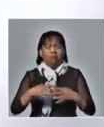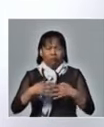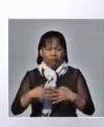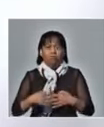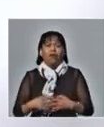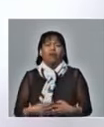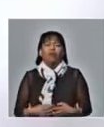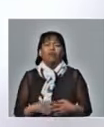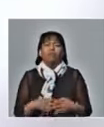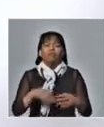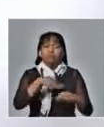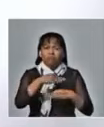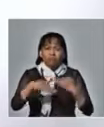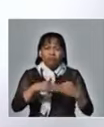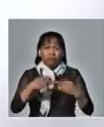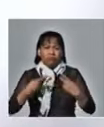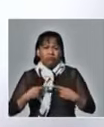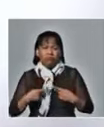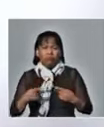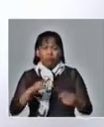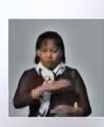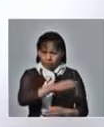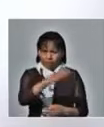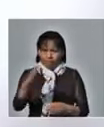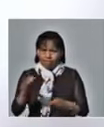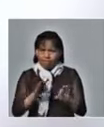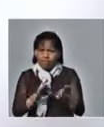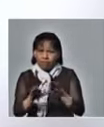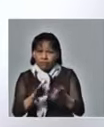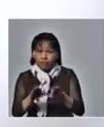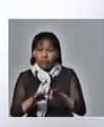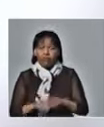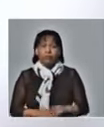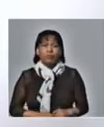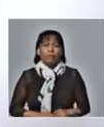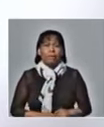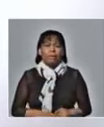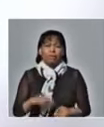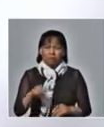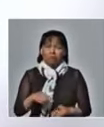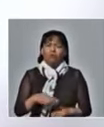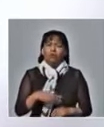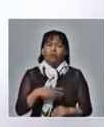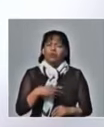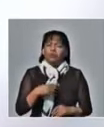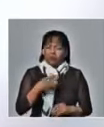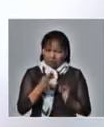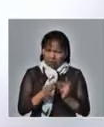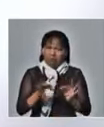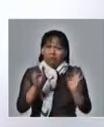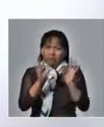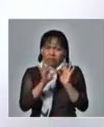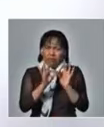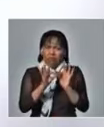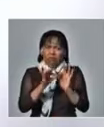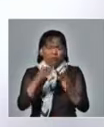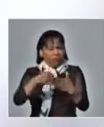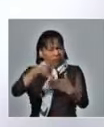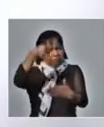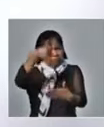productores, vamos a estimular el campo de manera muy, muy seria, muy importante y muy